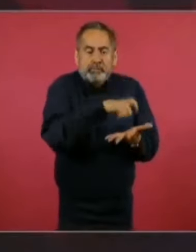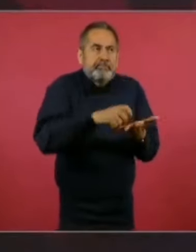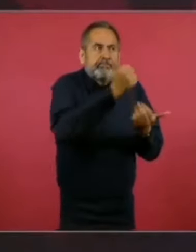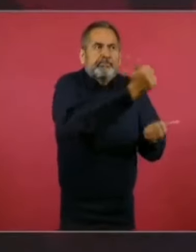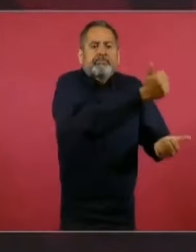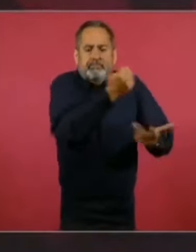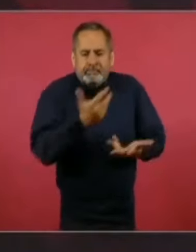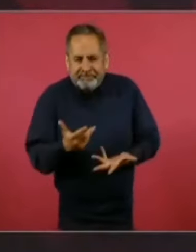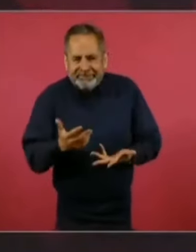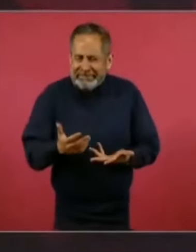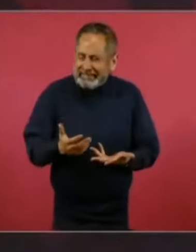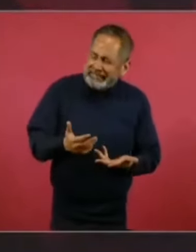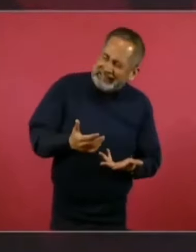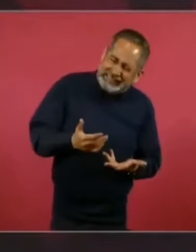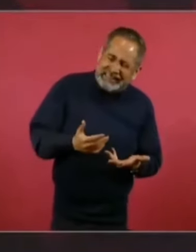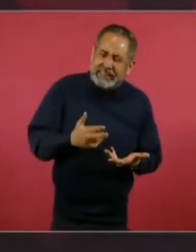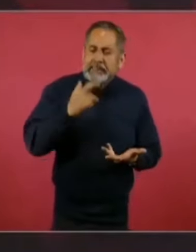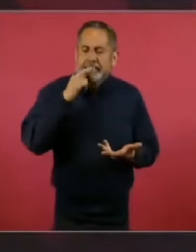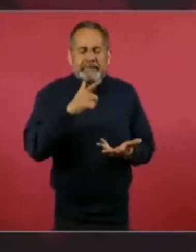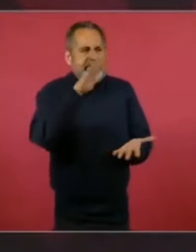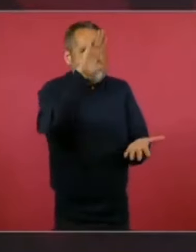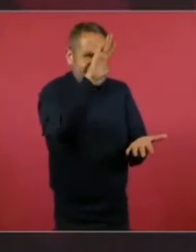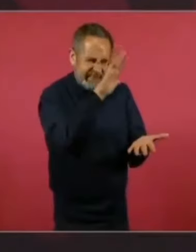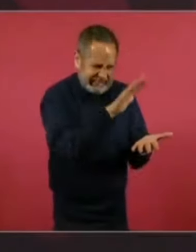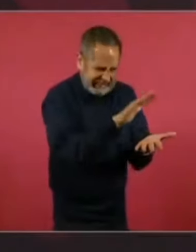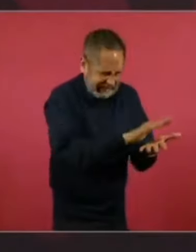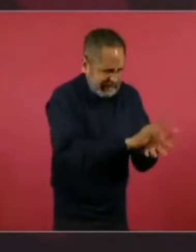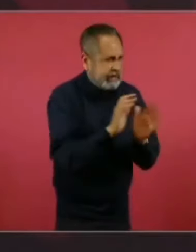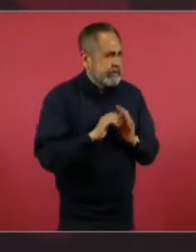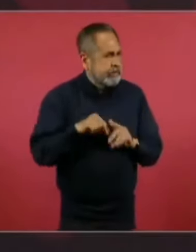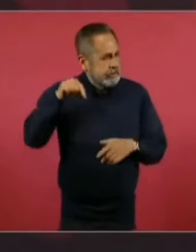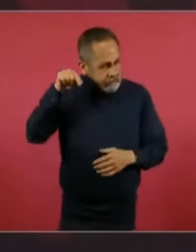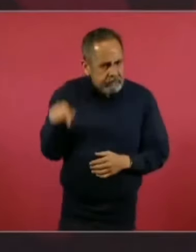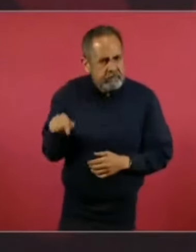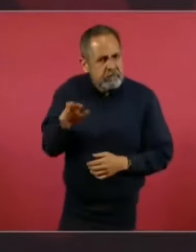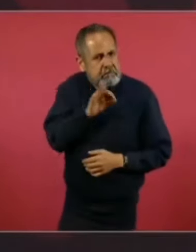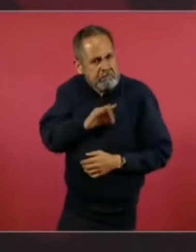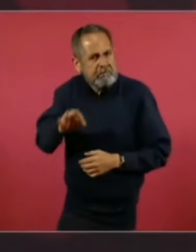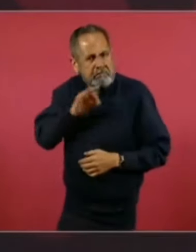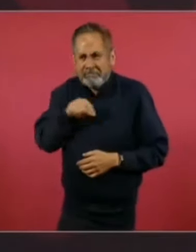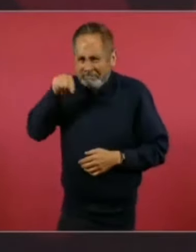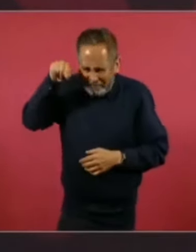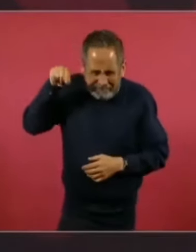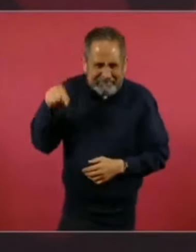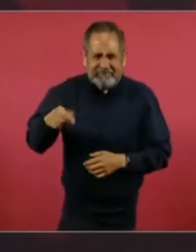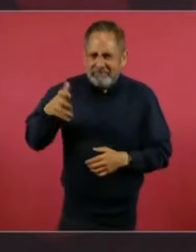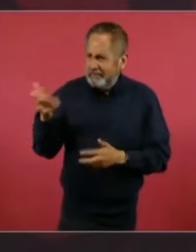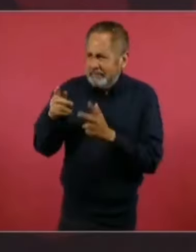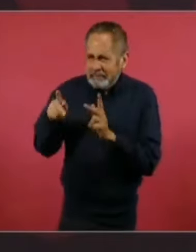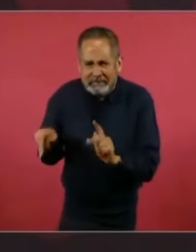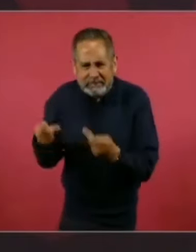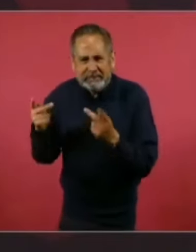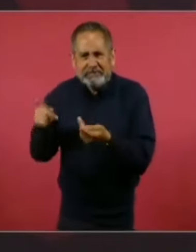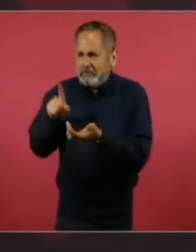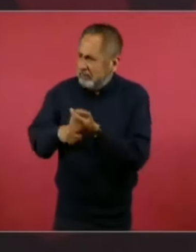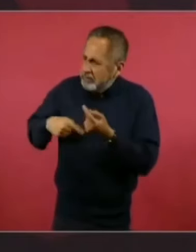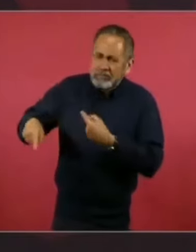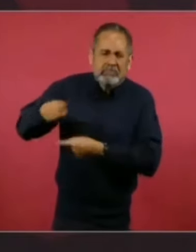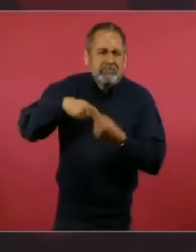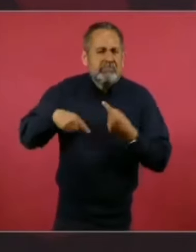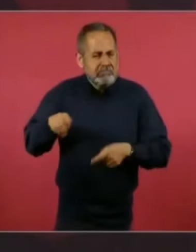o mercancías o productos que se importan que podríamos nosotros producir aquí.